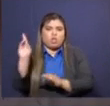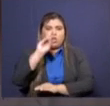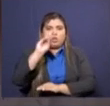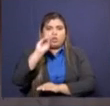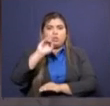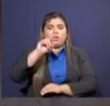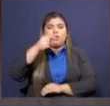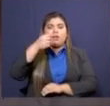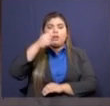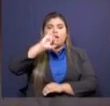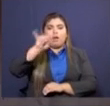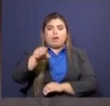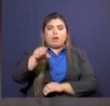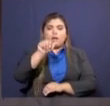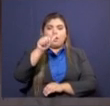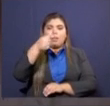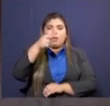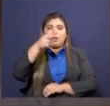rehabilitación de la carretera